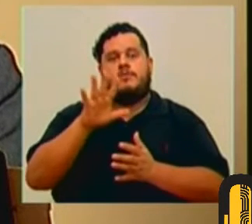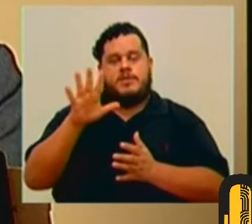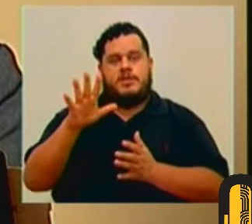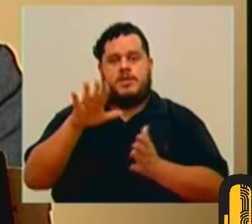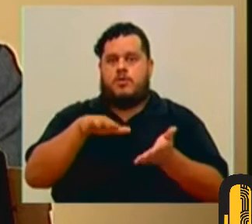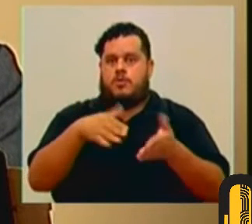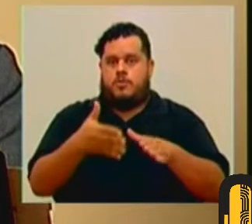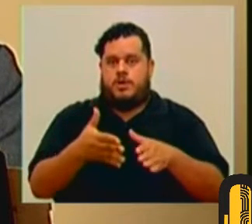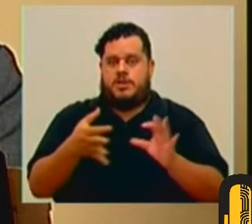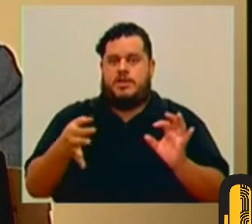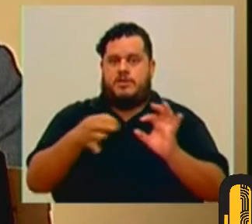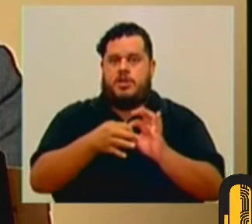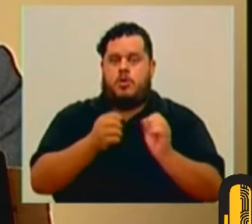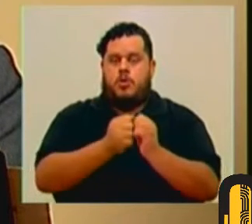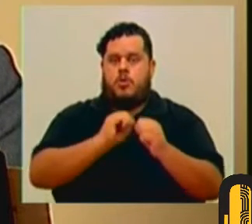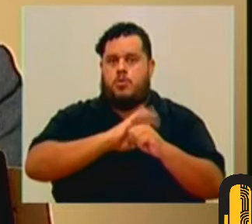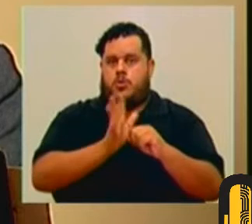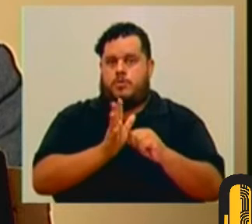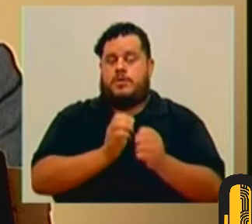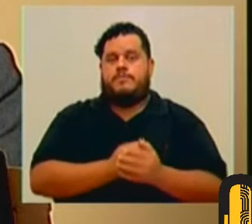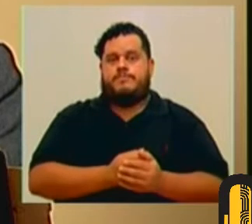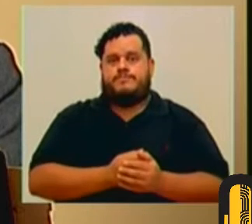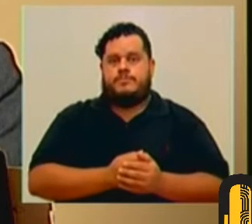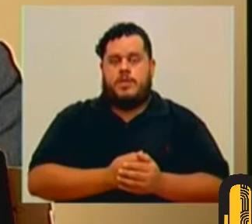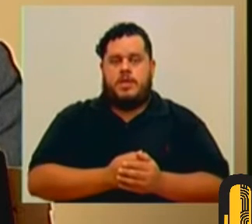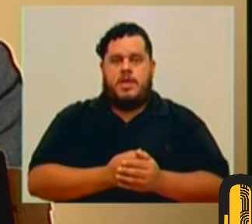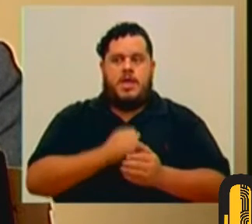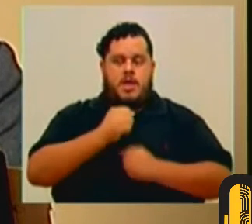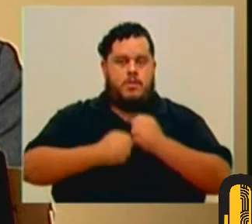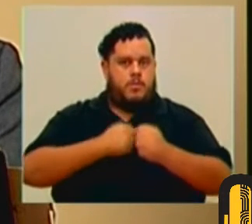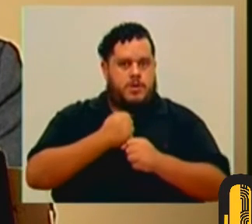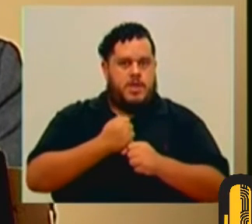decesos relacionados con COVID, por edad